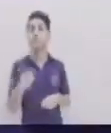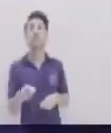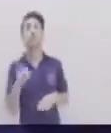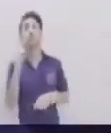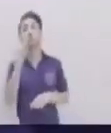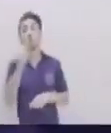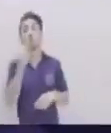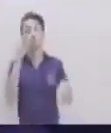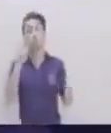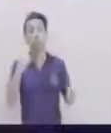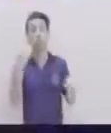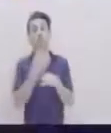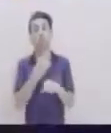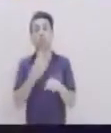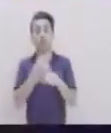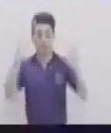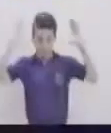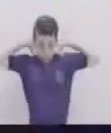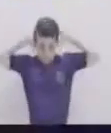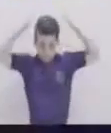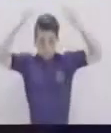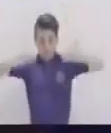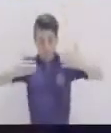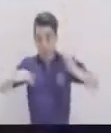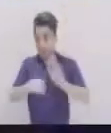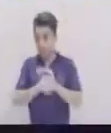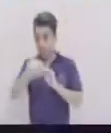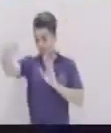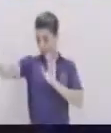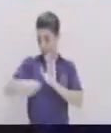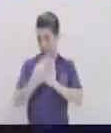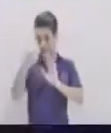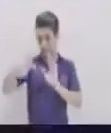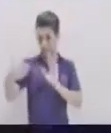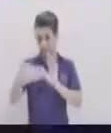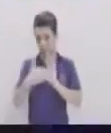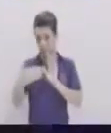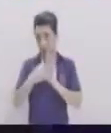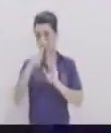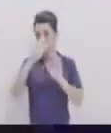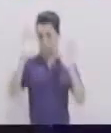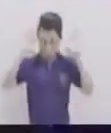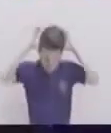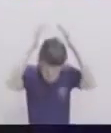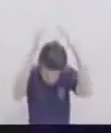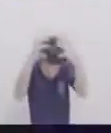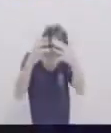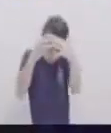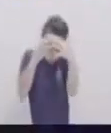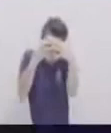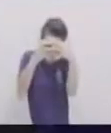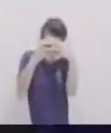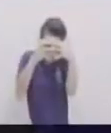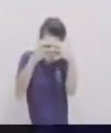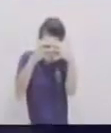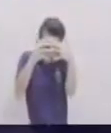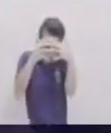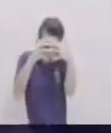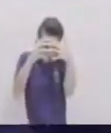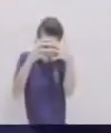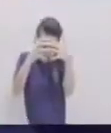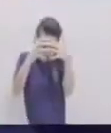tu caparazón. Cuando alguien te moleste, tú te metes en tu